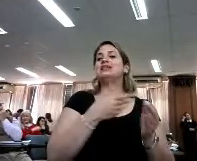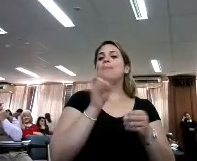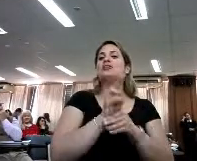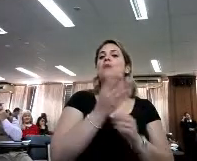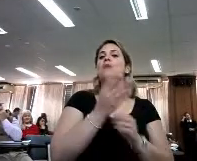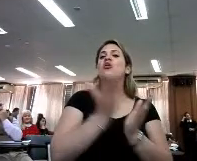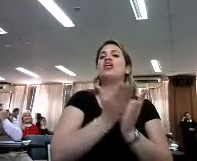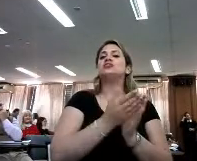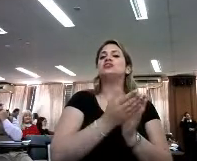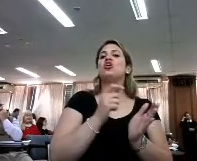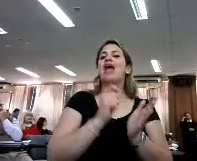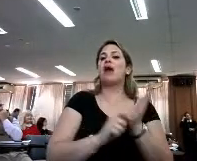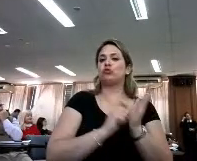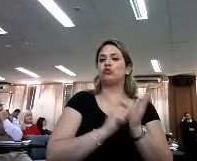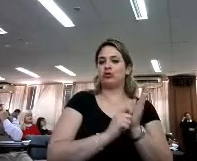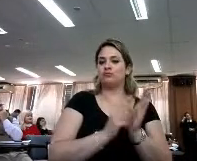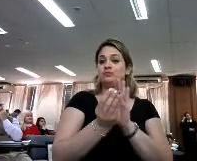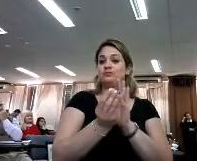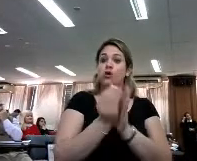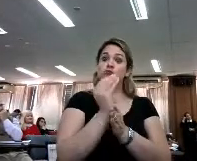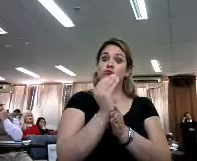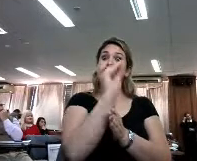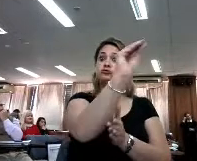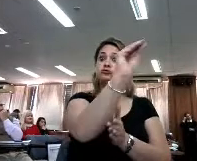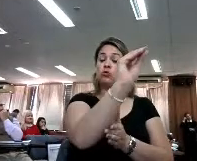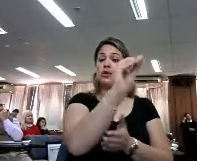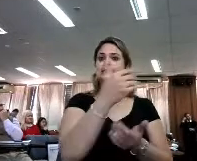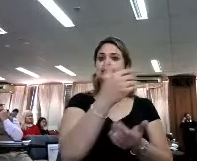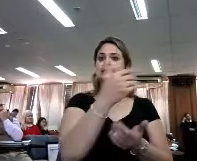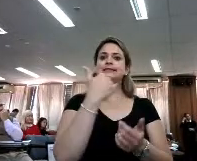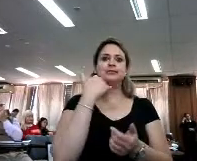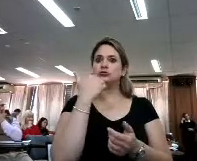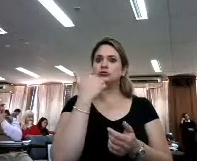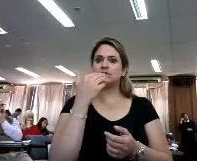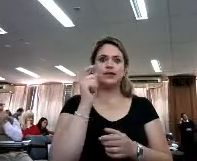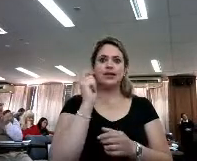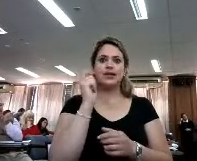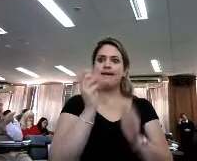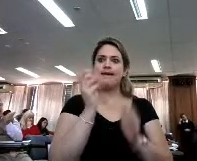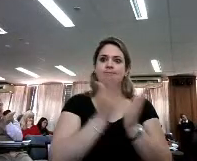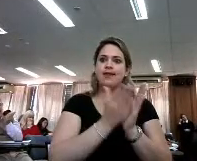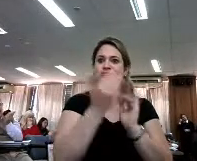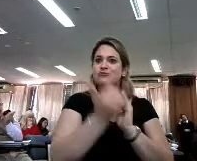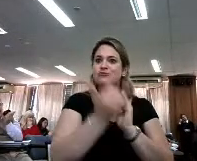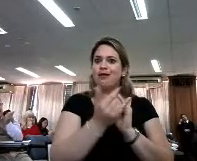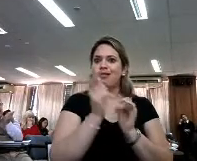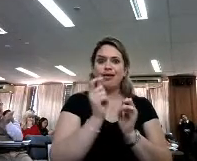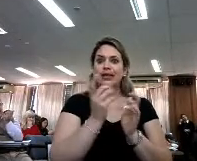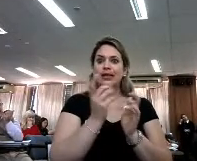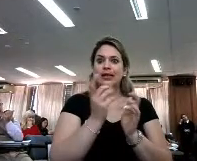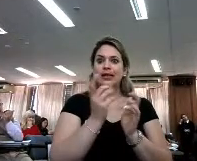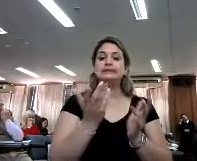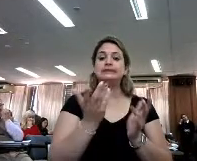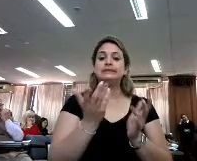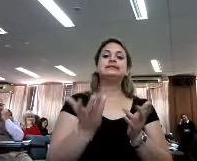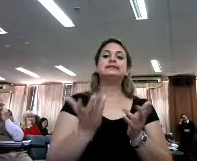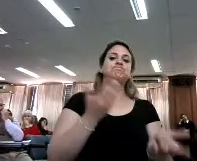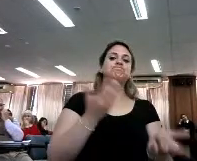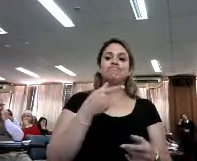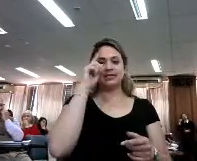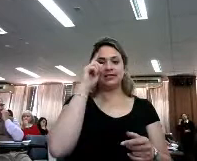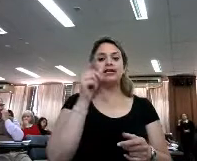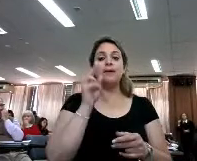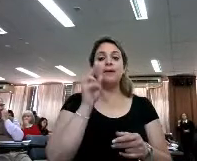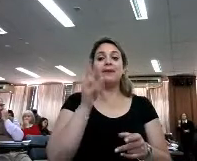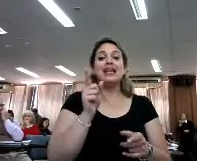autor. Cuando la subes y no sabes quién tiene los derechos, tienes que evaluar el riesgo que en